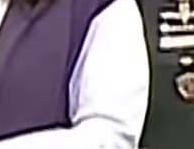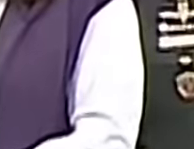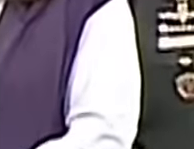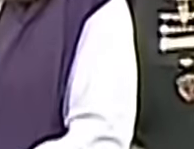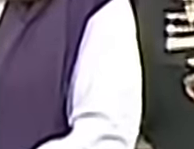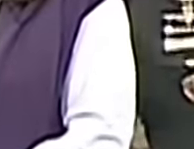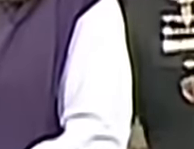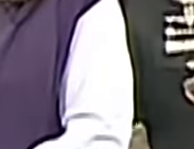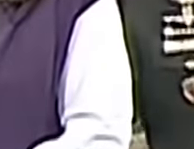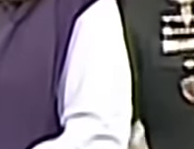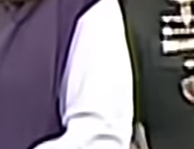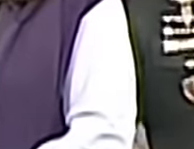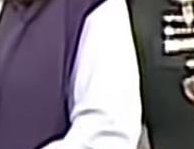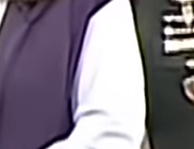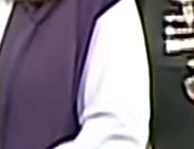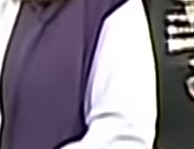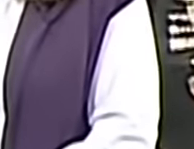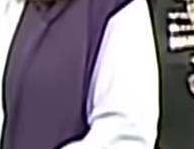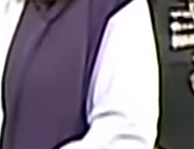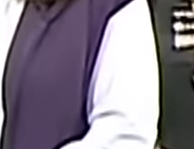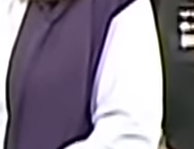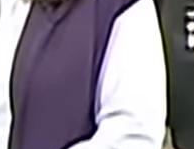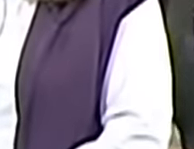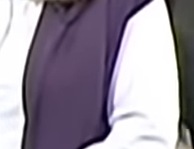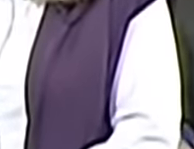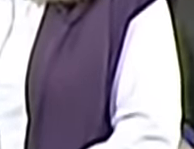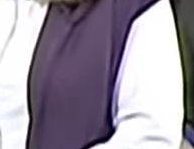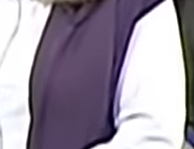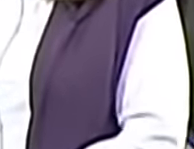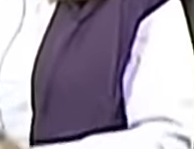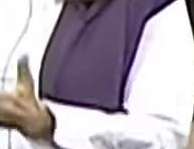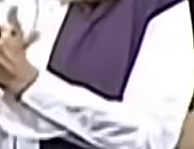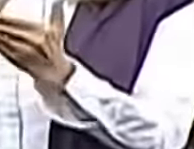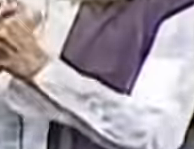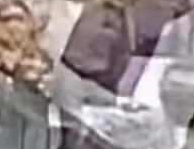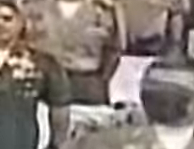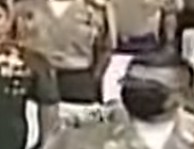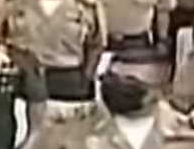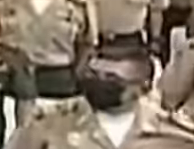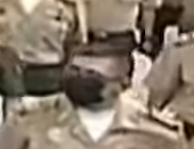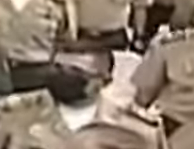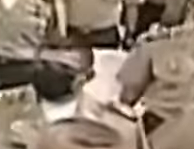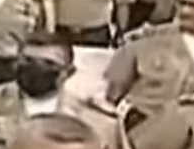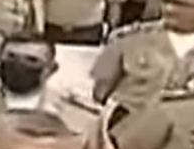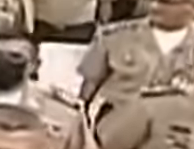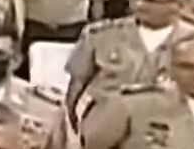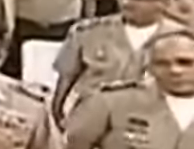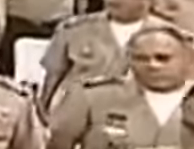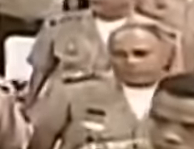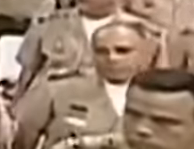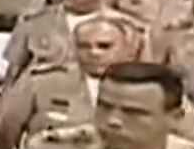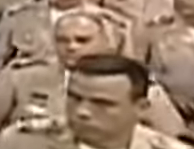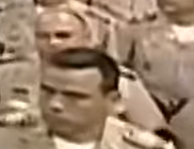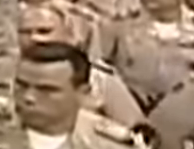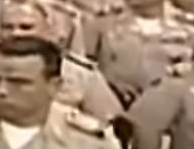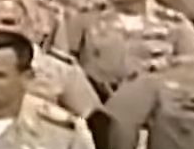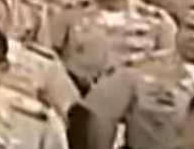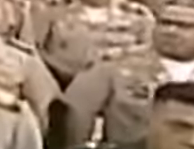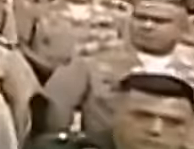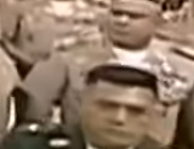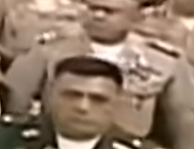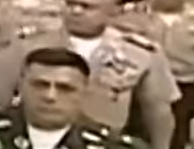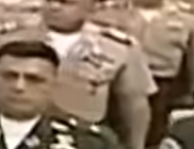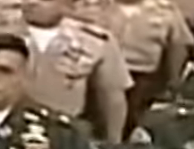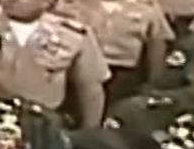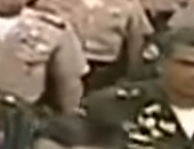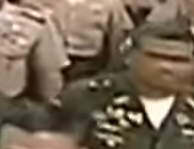Mis camaradas de aquel 4 de febrero a mi país transformaba. Aquel